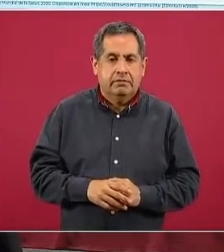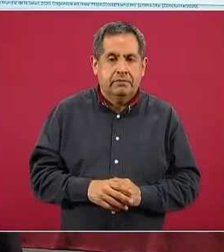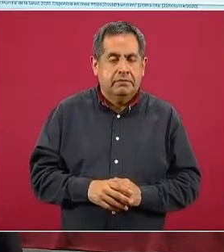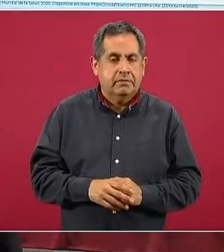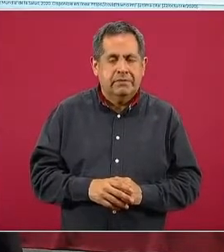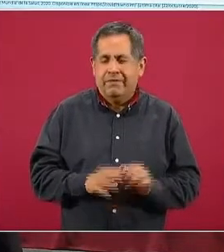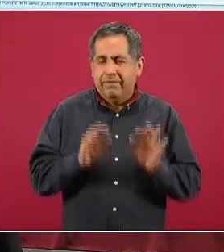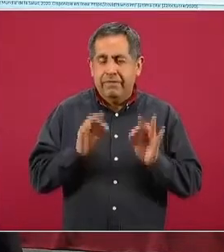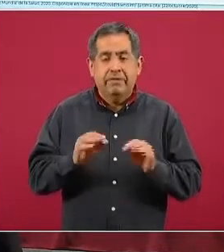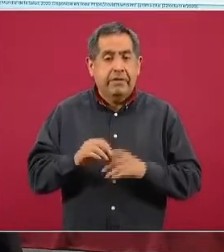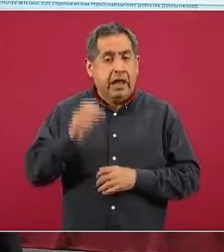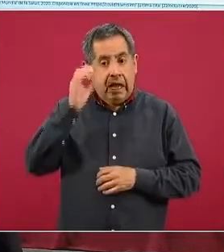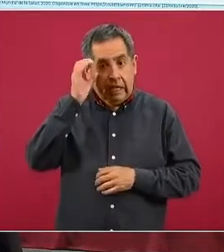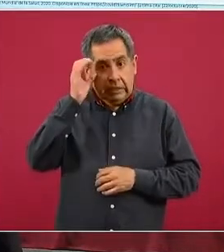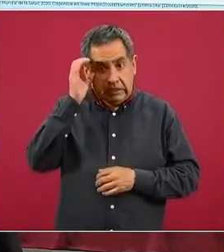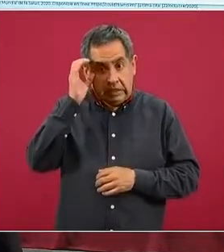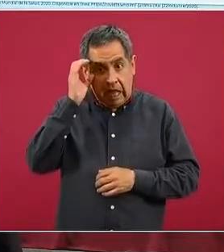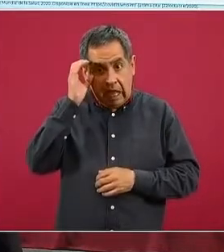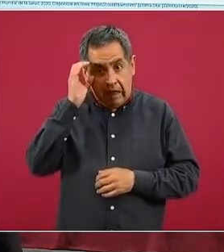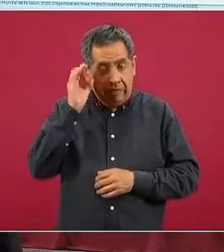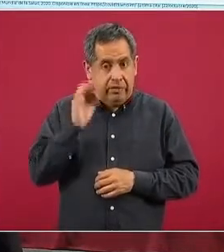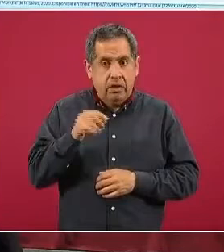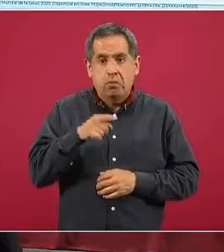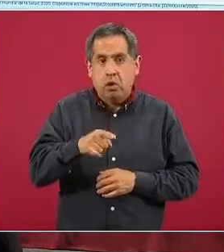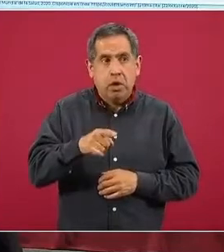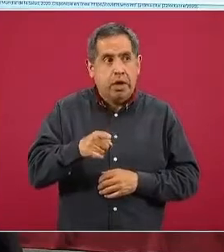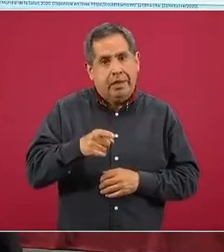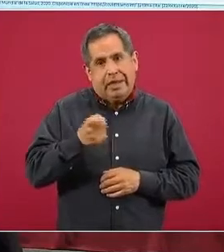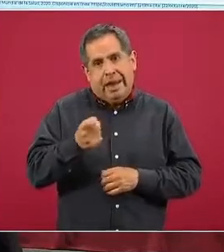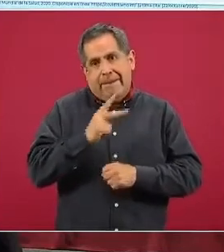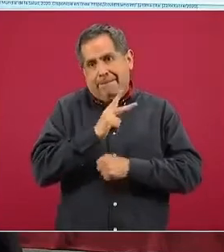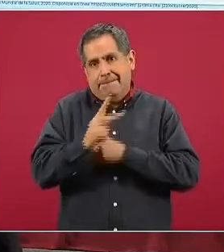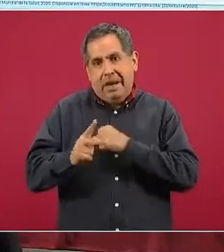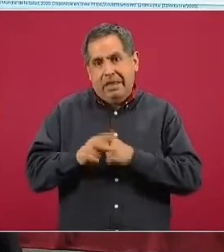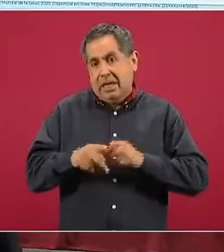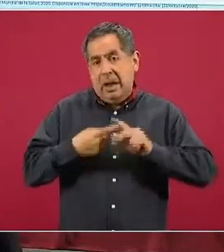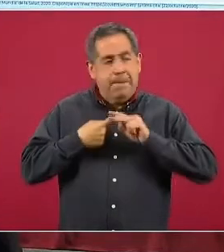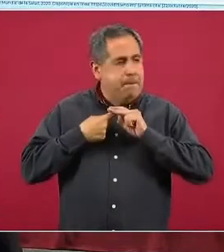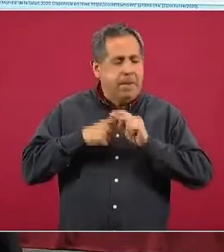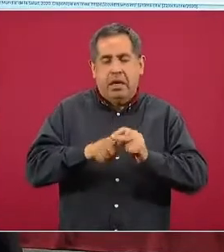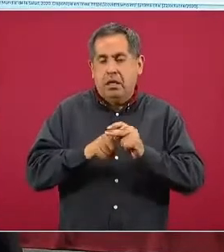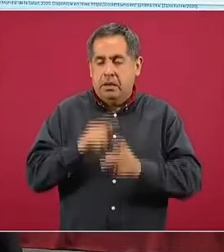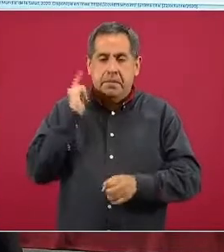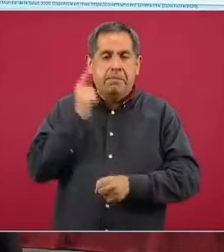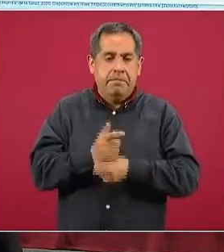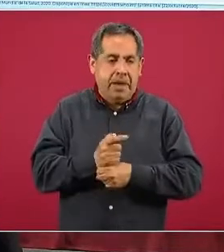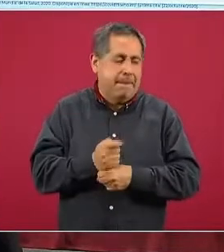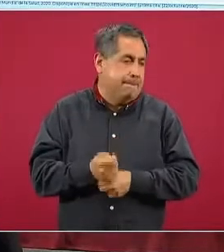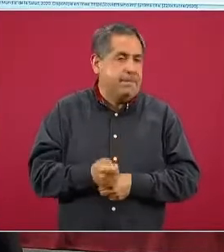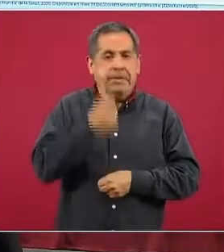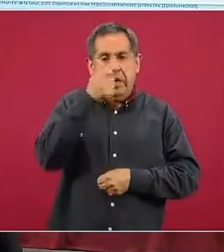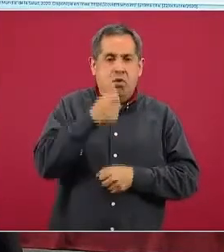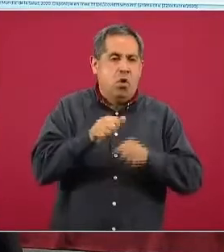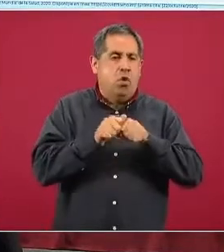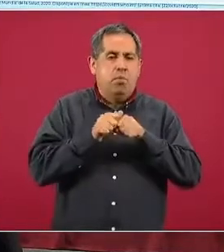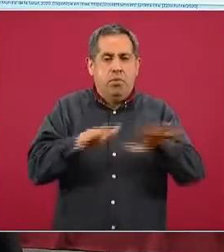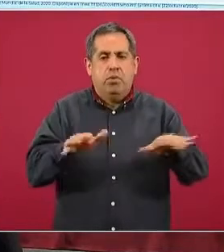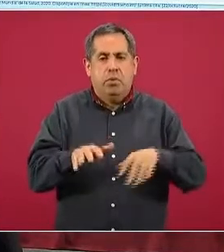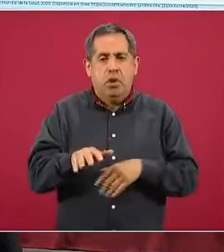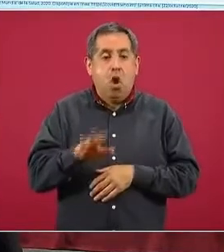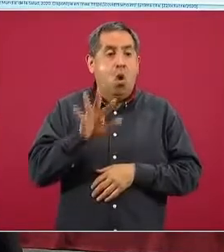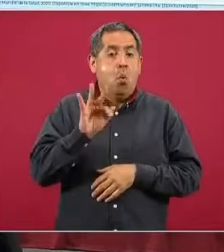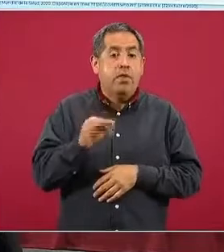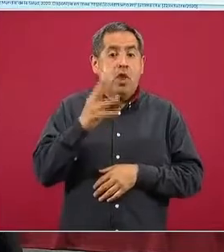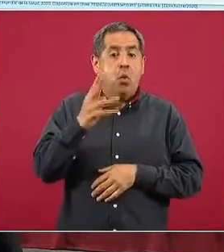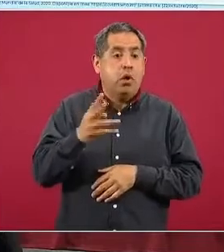Casos específicos, China, emblemática, porque fue el país en donde se identificó el primer brote, 44